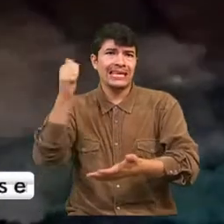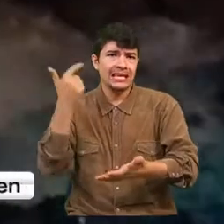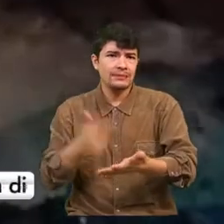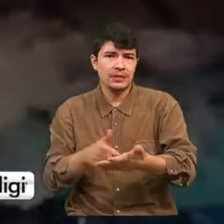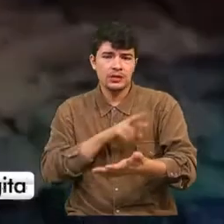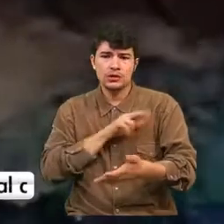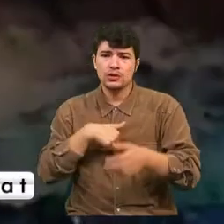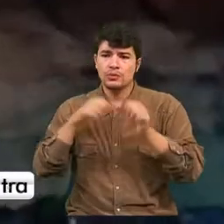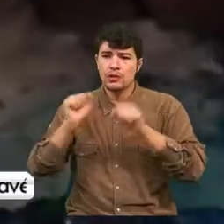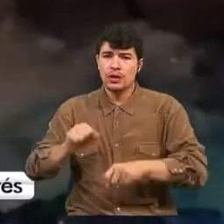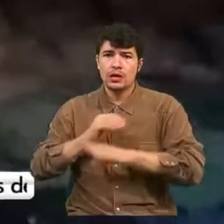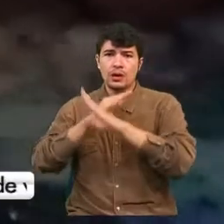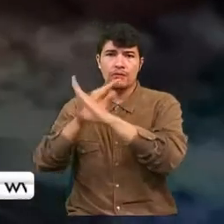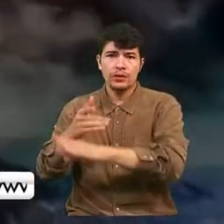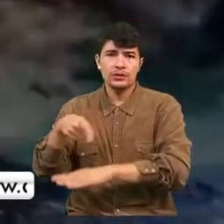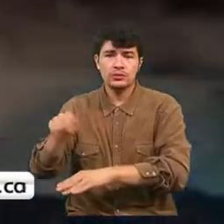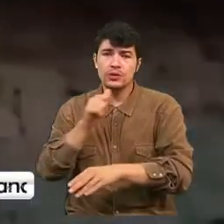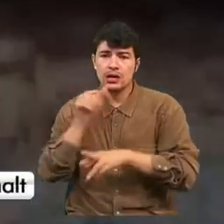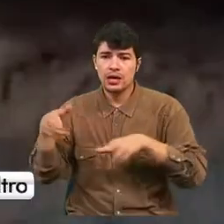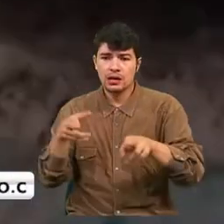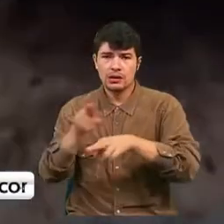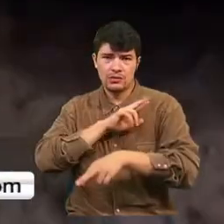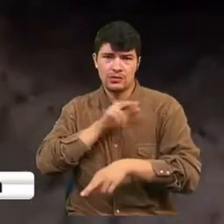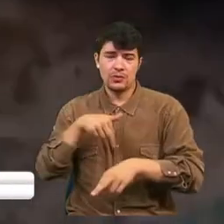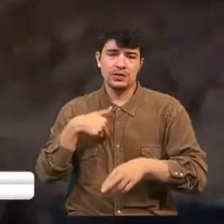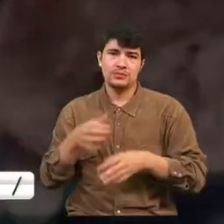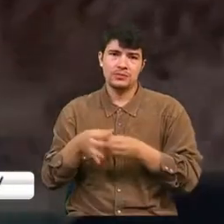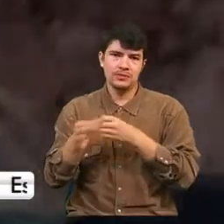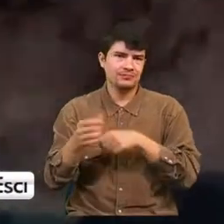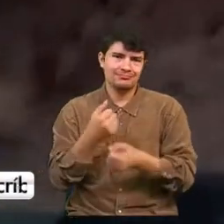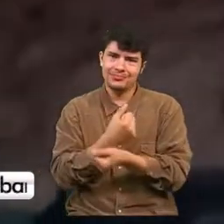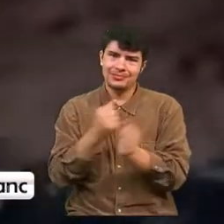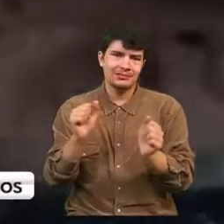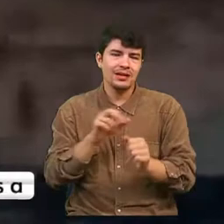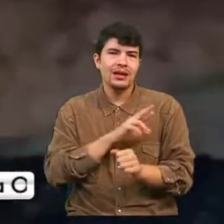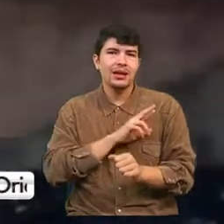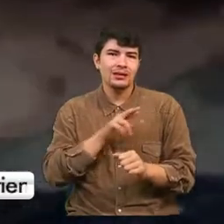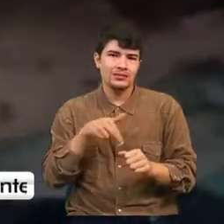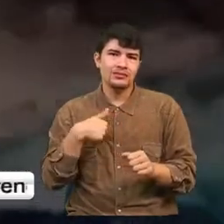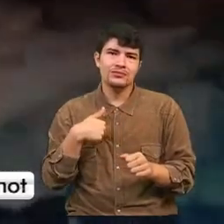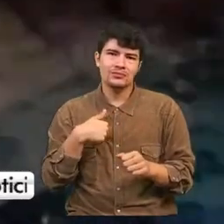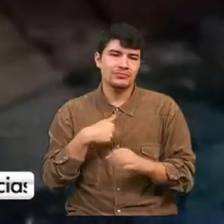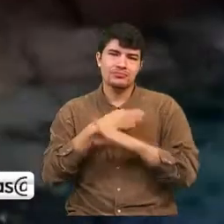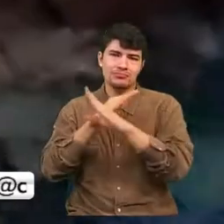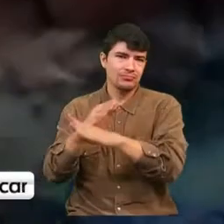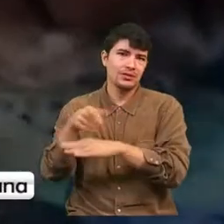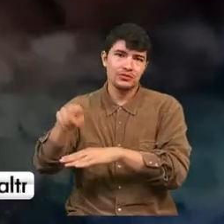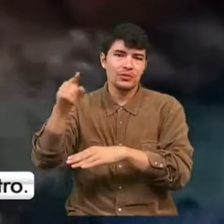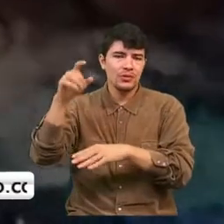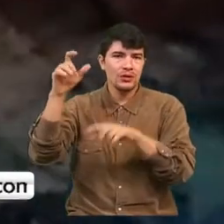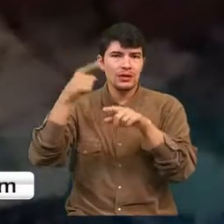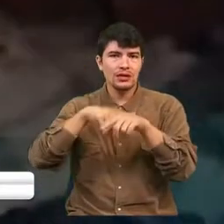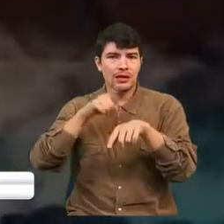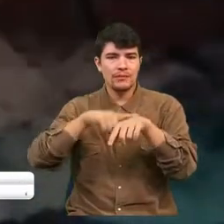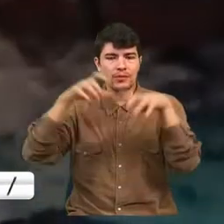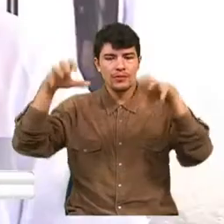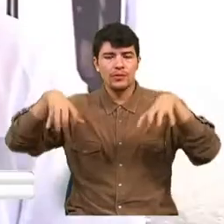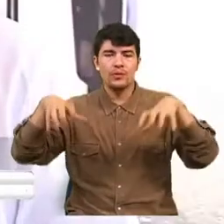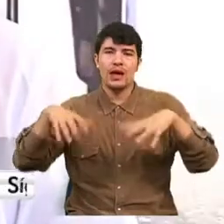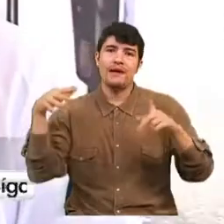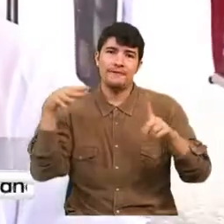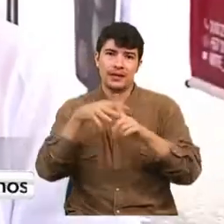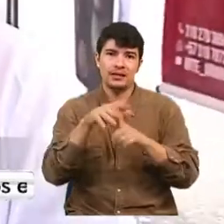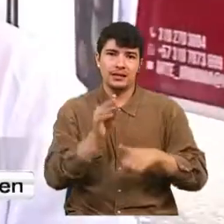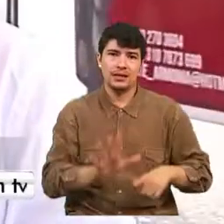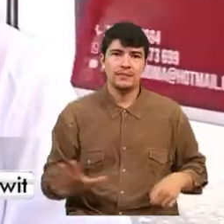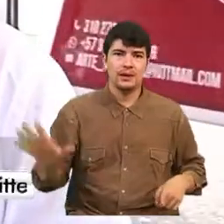para proteger los ríos de nuestro municipio y posteriormente ante la hora invernal que viene azotando nuestro departamento y en